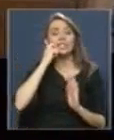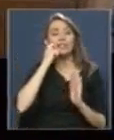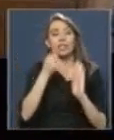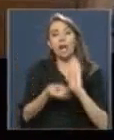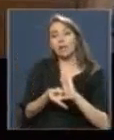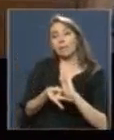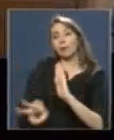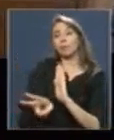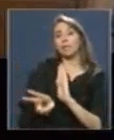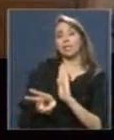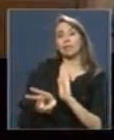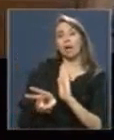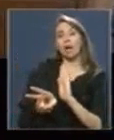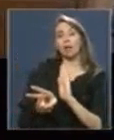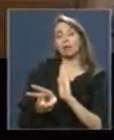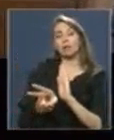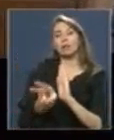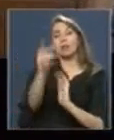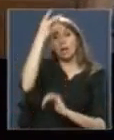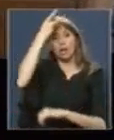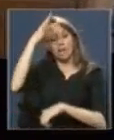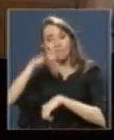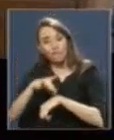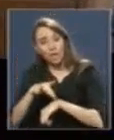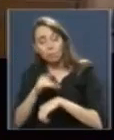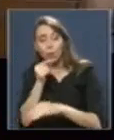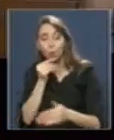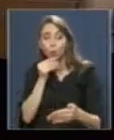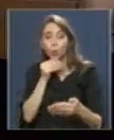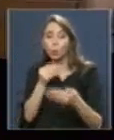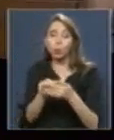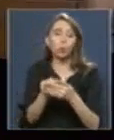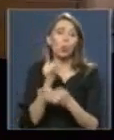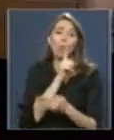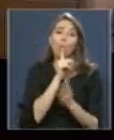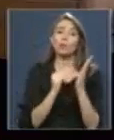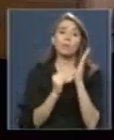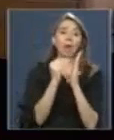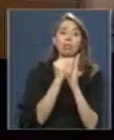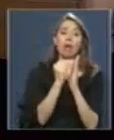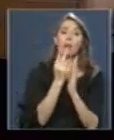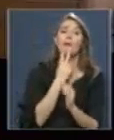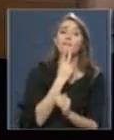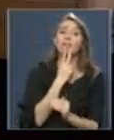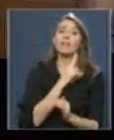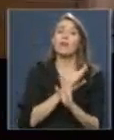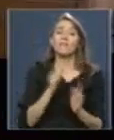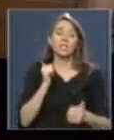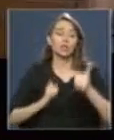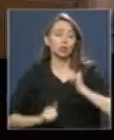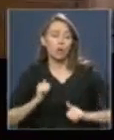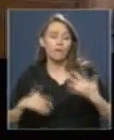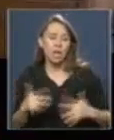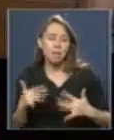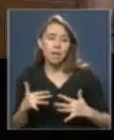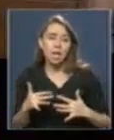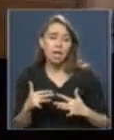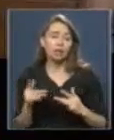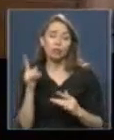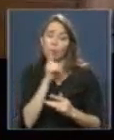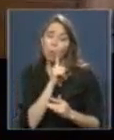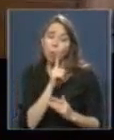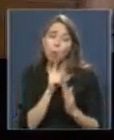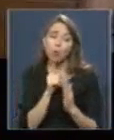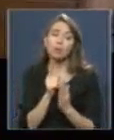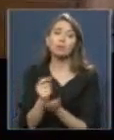puerta para que un paciente en su etapa última, en su etapa terminal o de sufrimiento extremo pudiera recibir algún tipo de asistencia